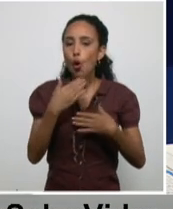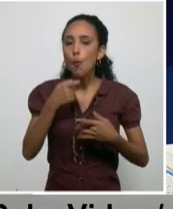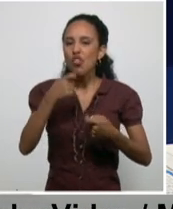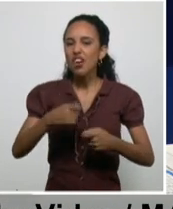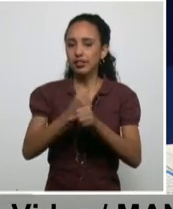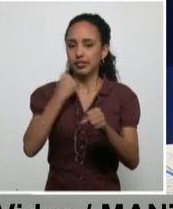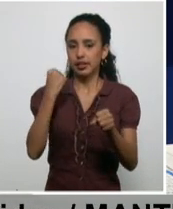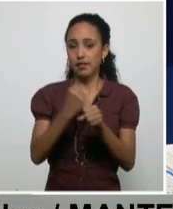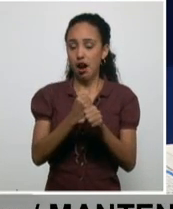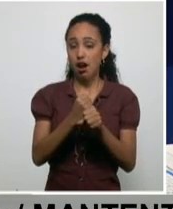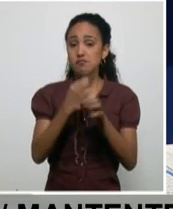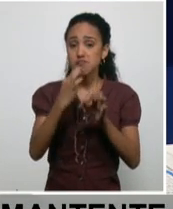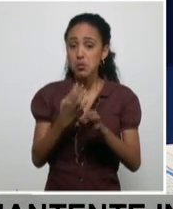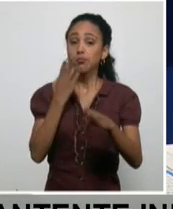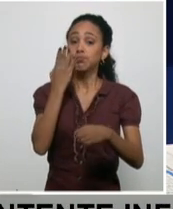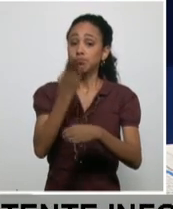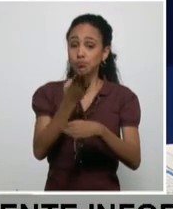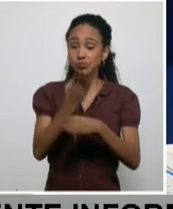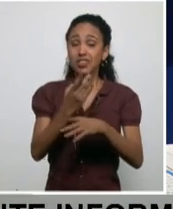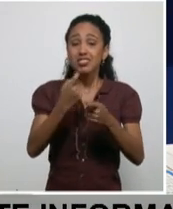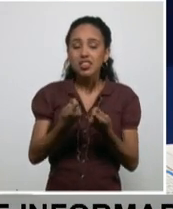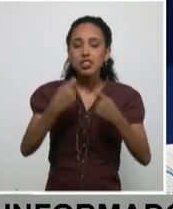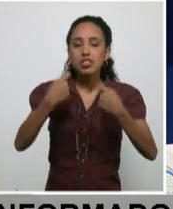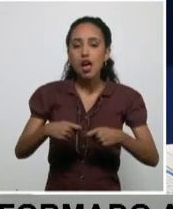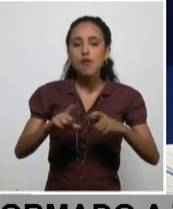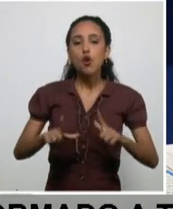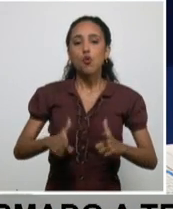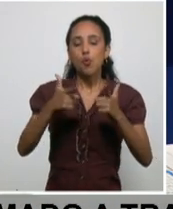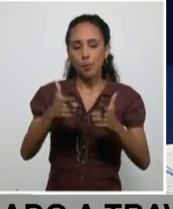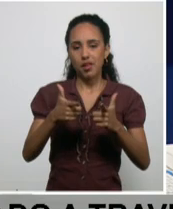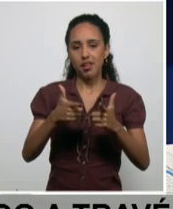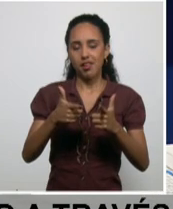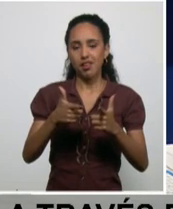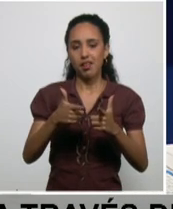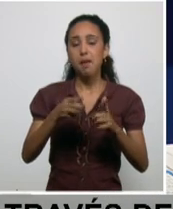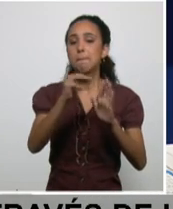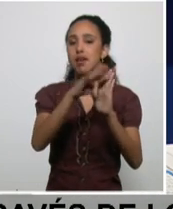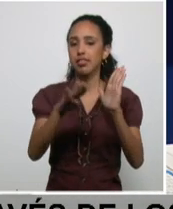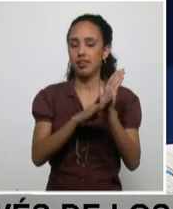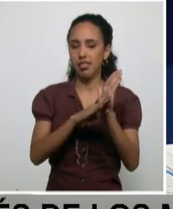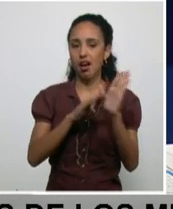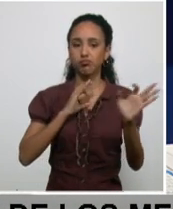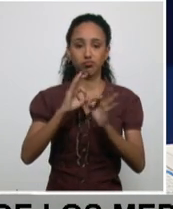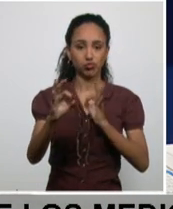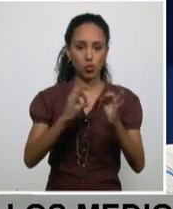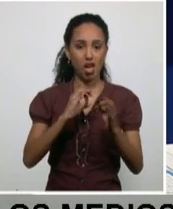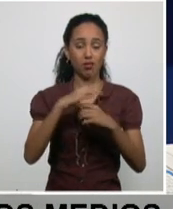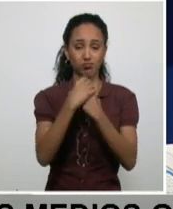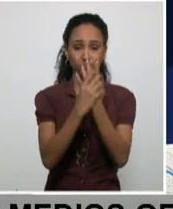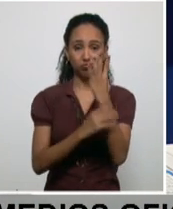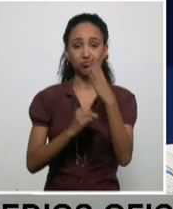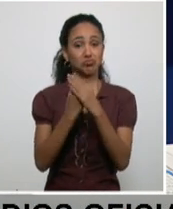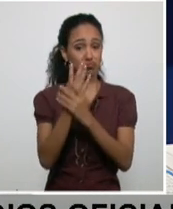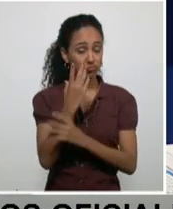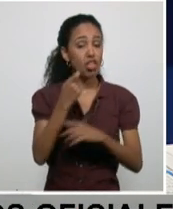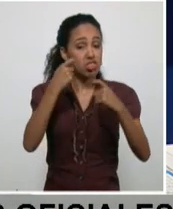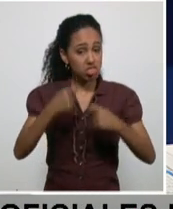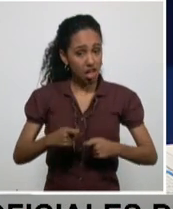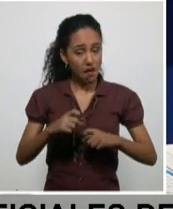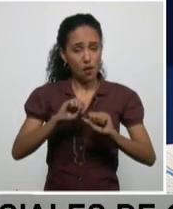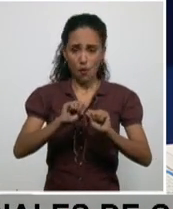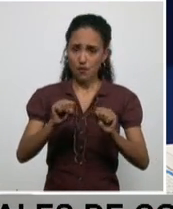la exigencia para que lo utilice, porque a veces se puede eso